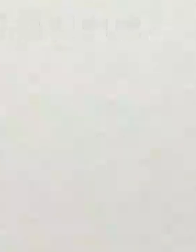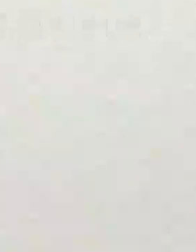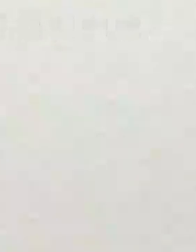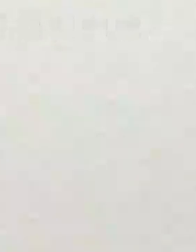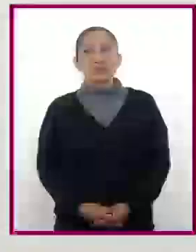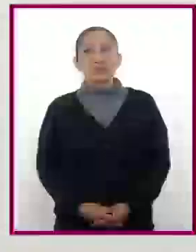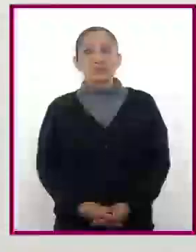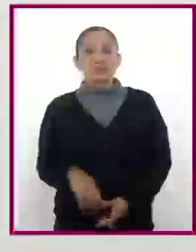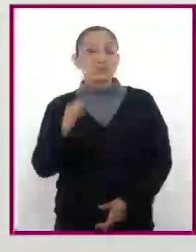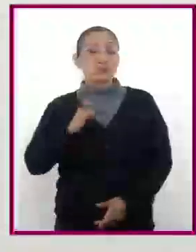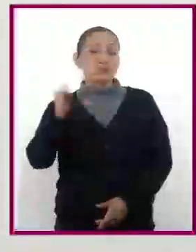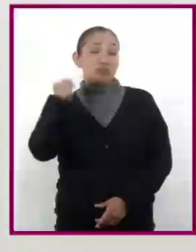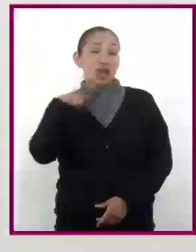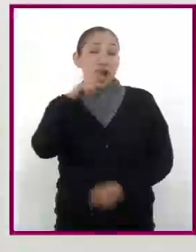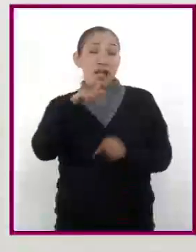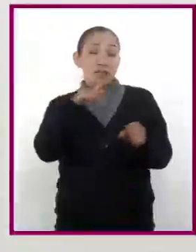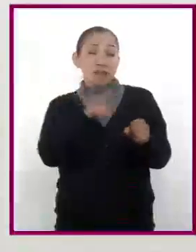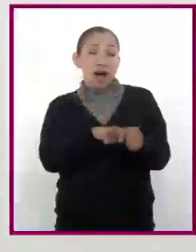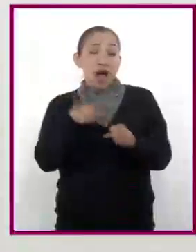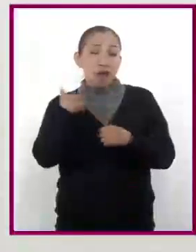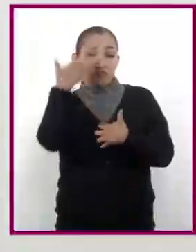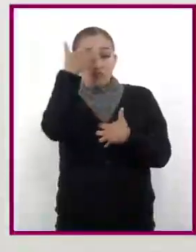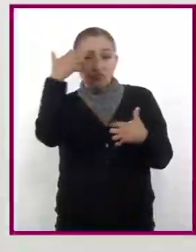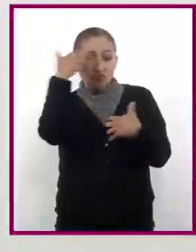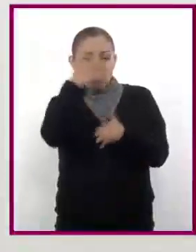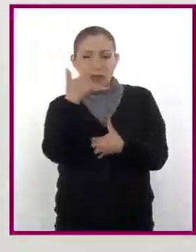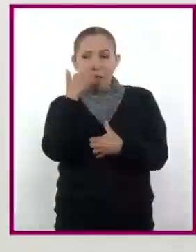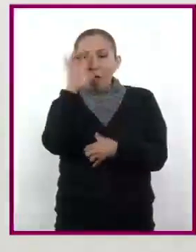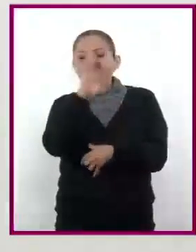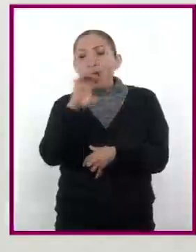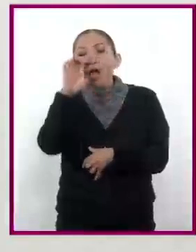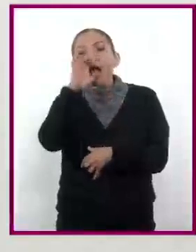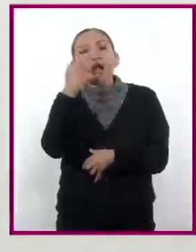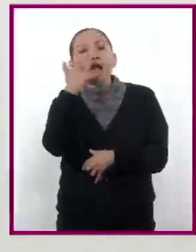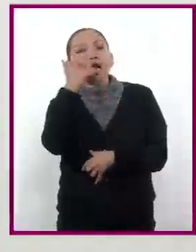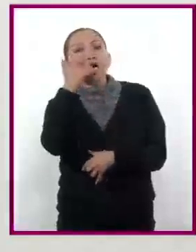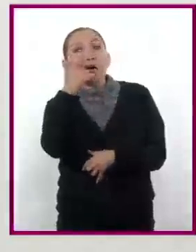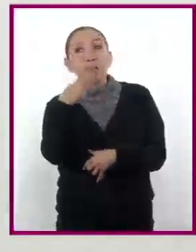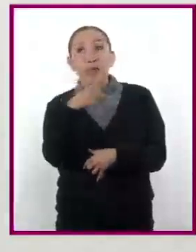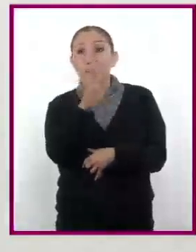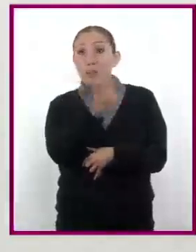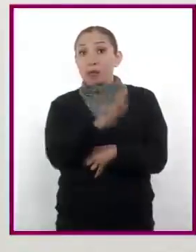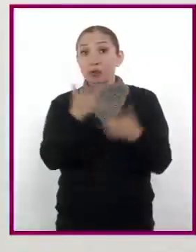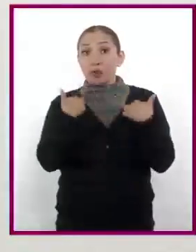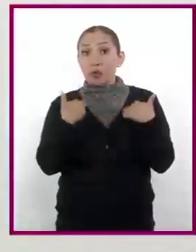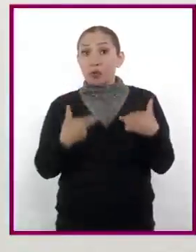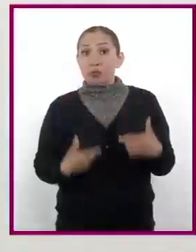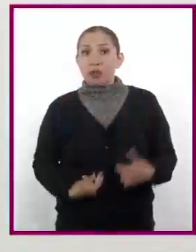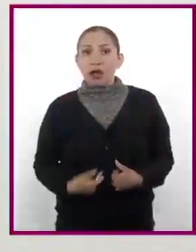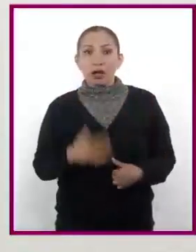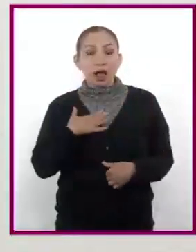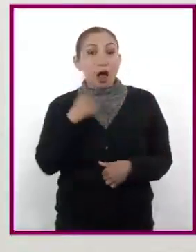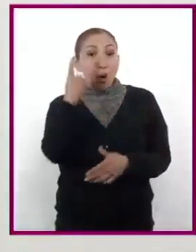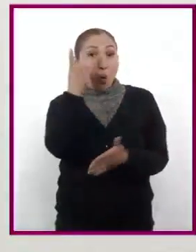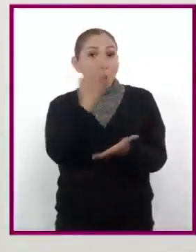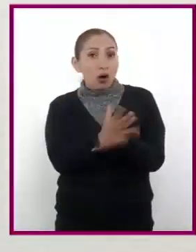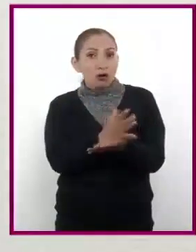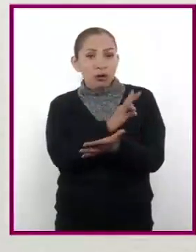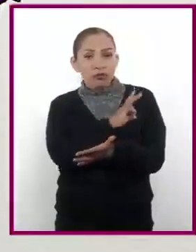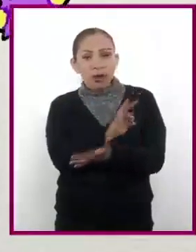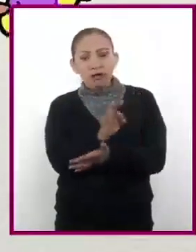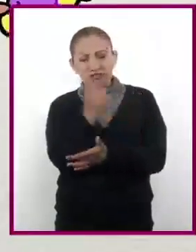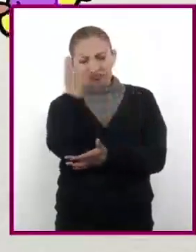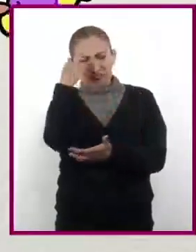Los primates somos de los animales más curiosos que existen, pero al parecer, los humanos somos los únicos que nos